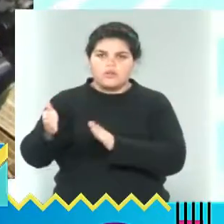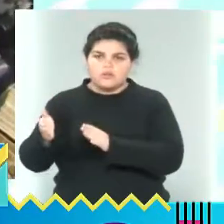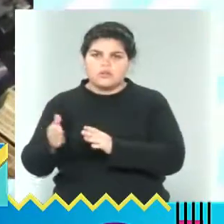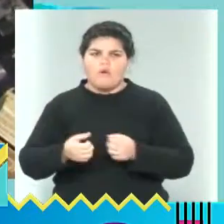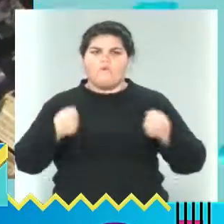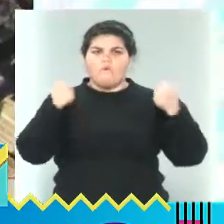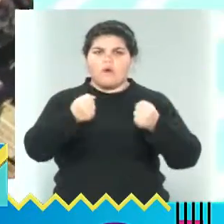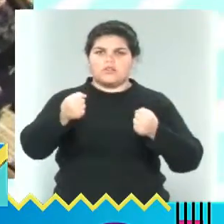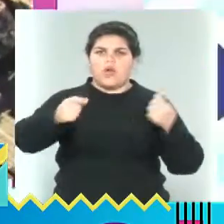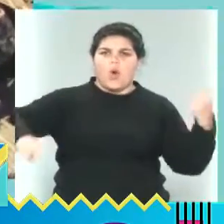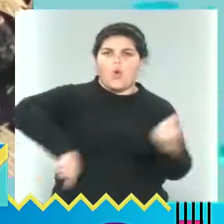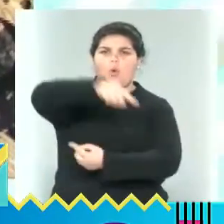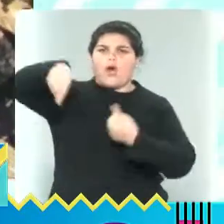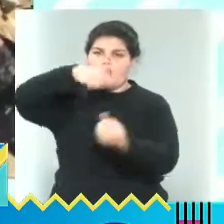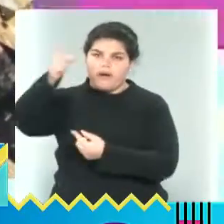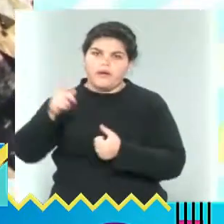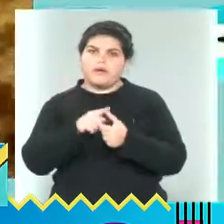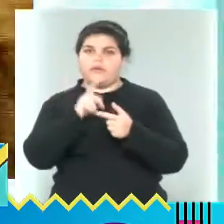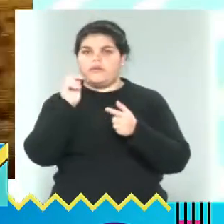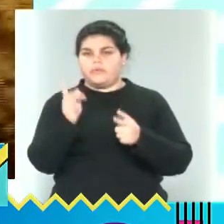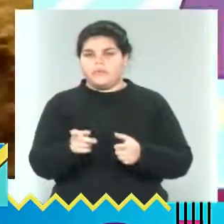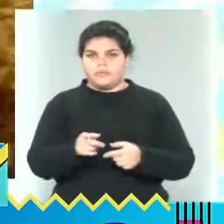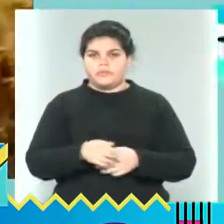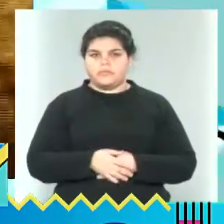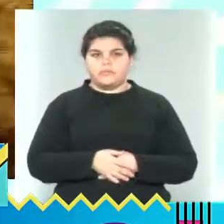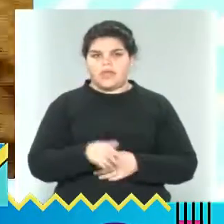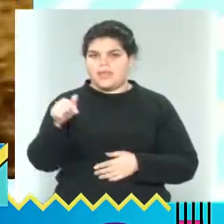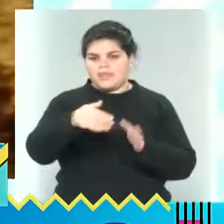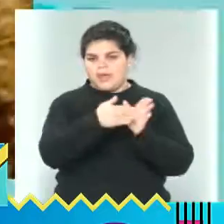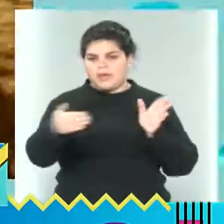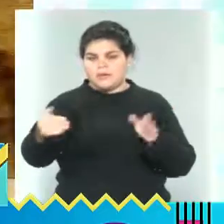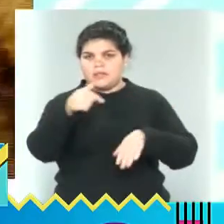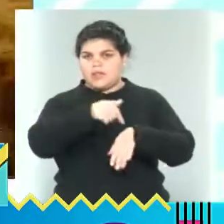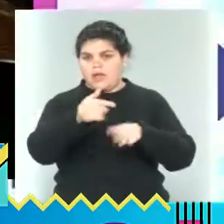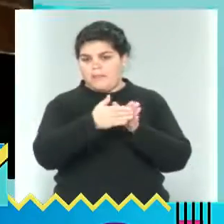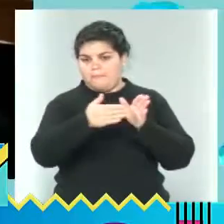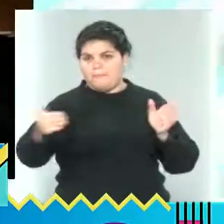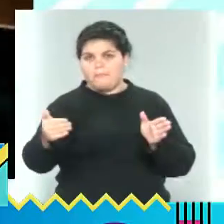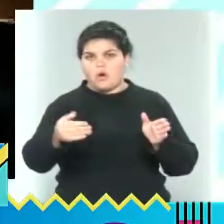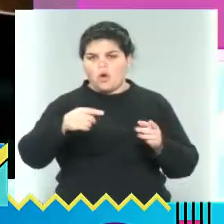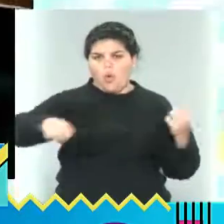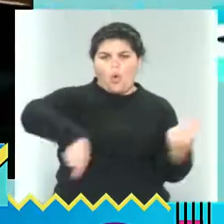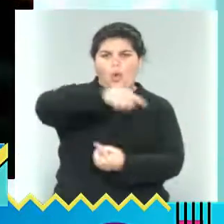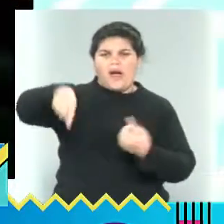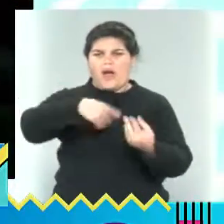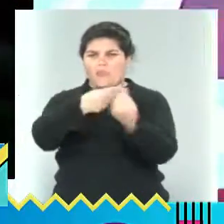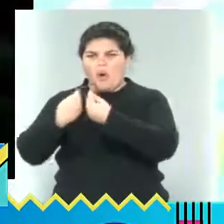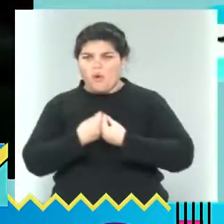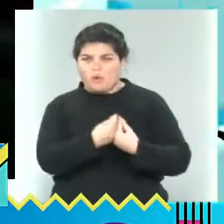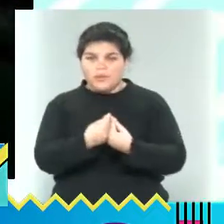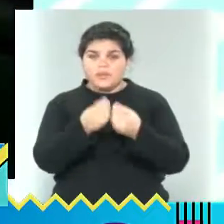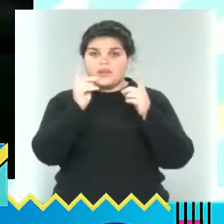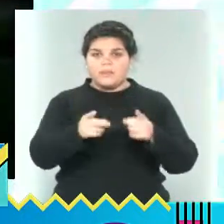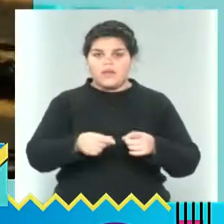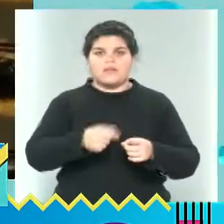los huracanes que hemos escuchado hablar toda esta temporada, porque fue una temporada muy particular de huracanes, tratar de que esto no